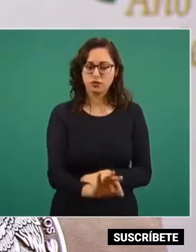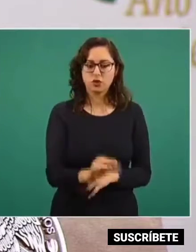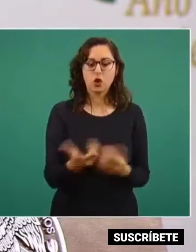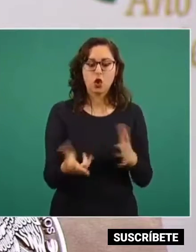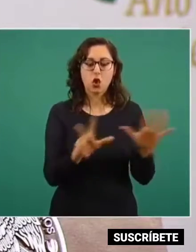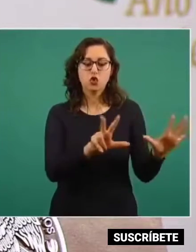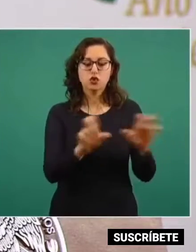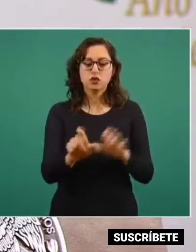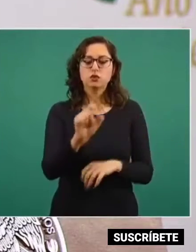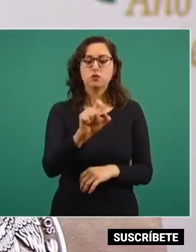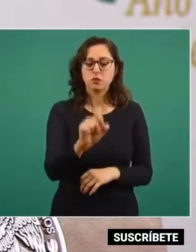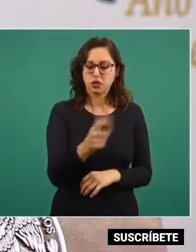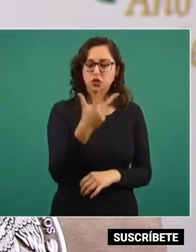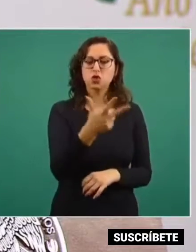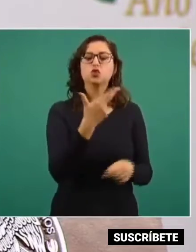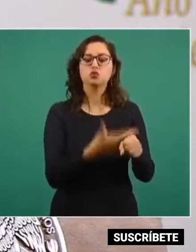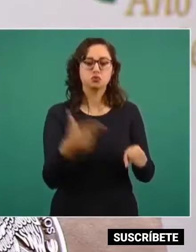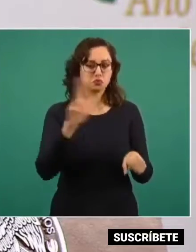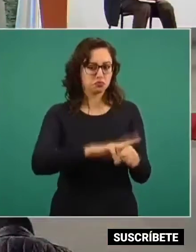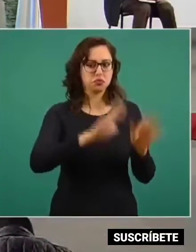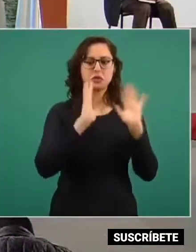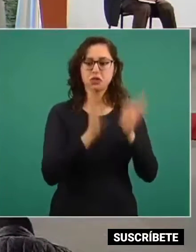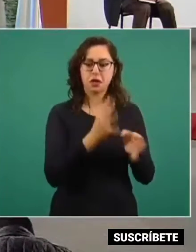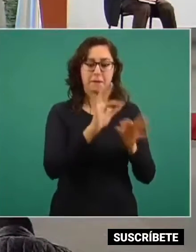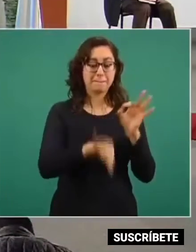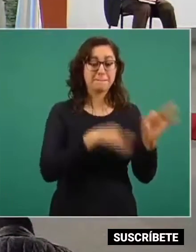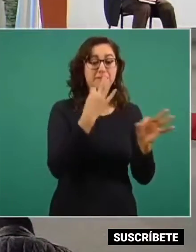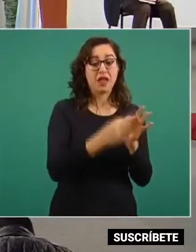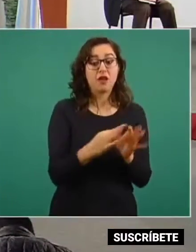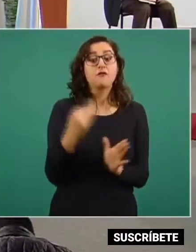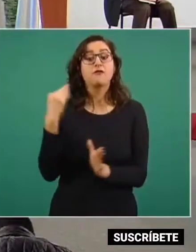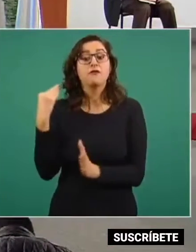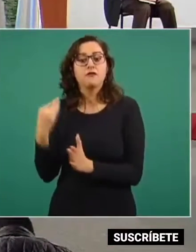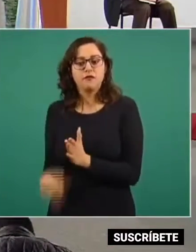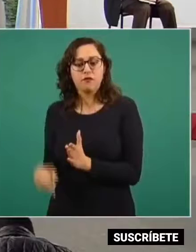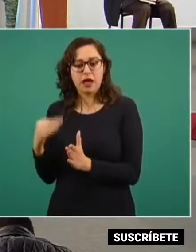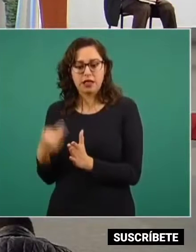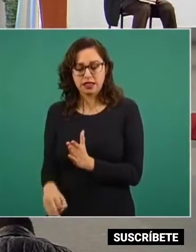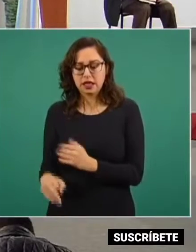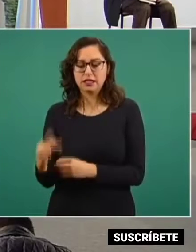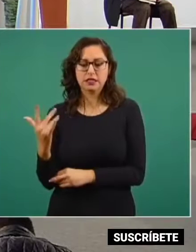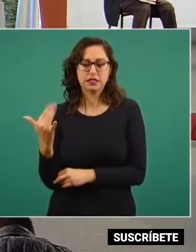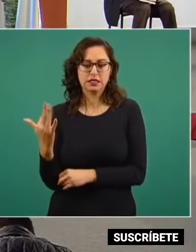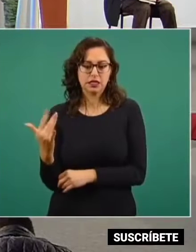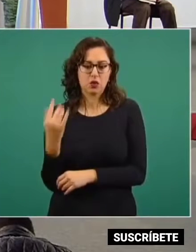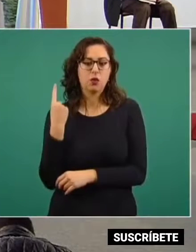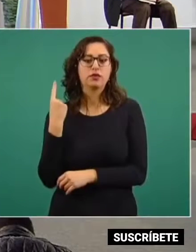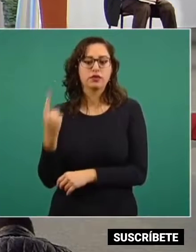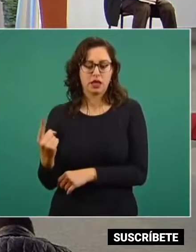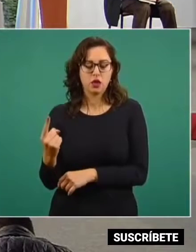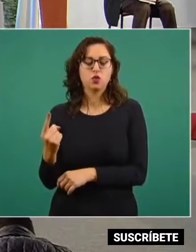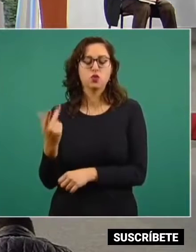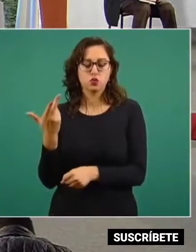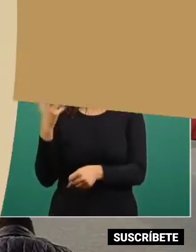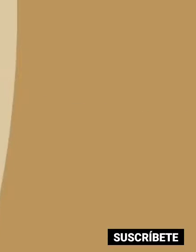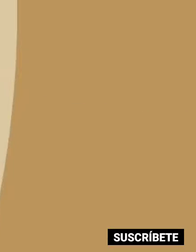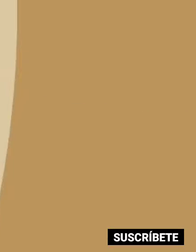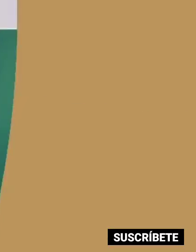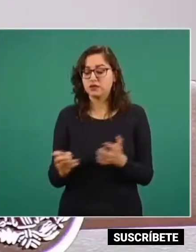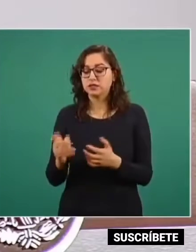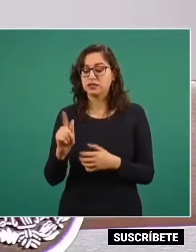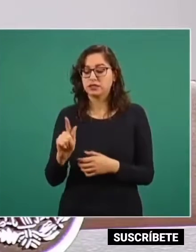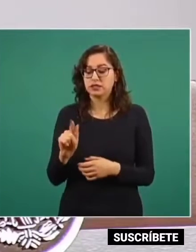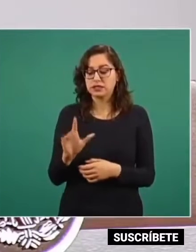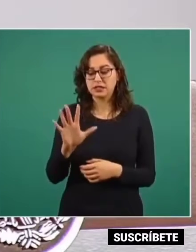828, están pendientes de entregarse a 51 hospitales, el 6%.